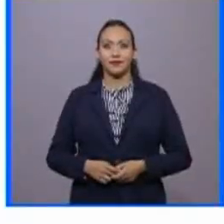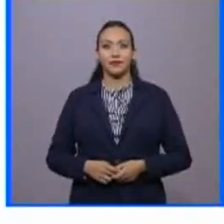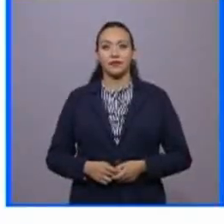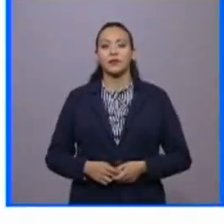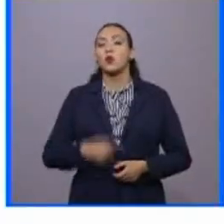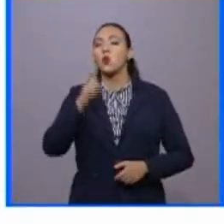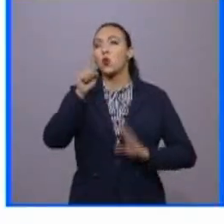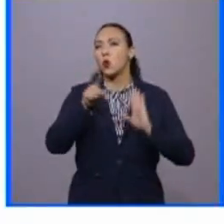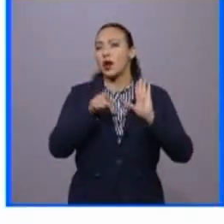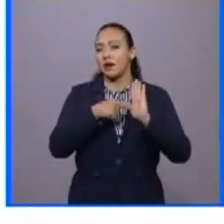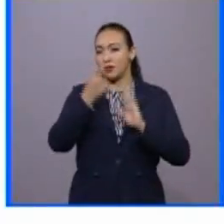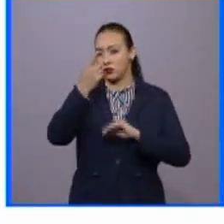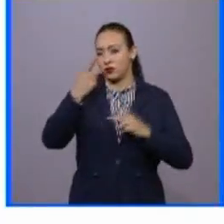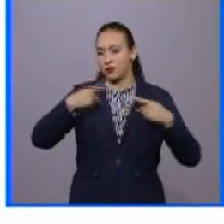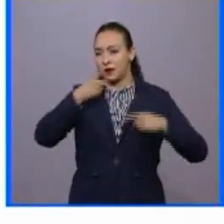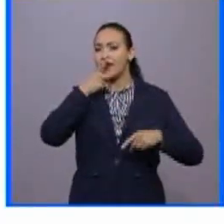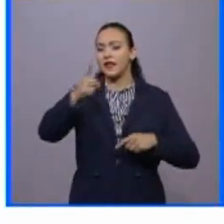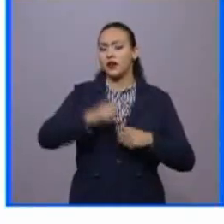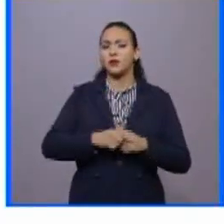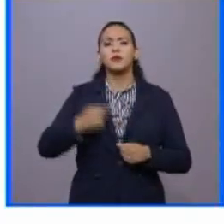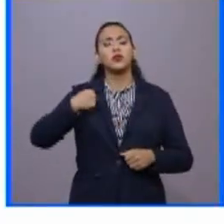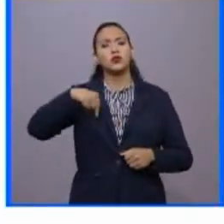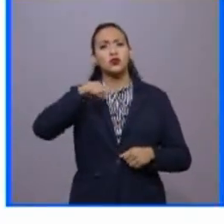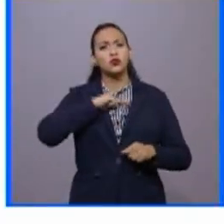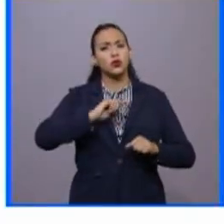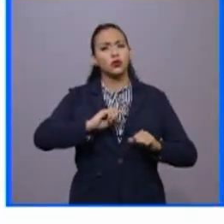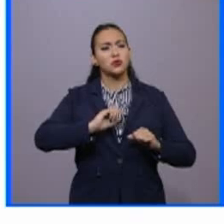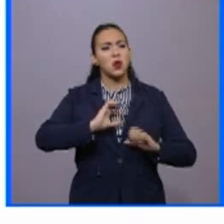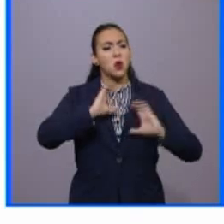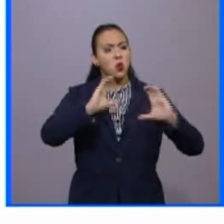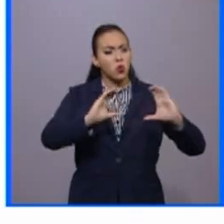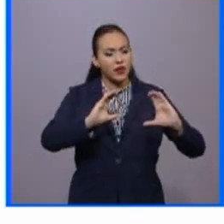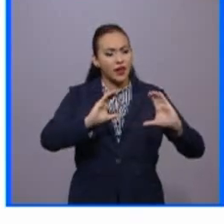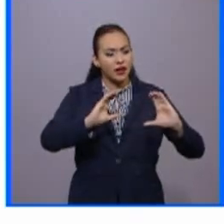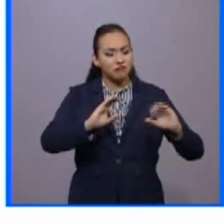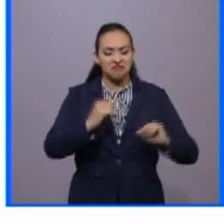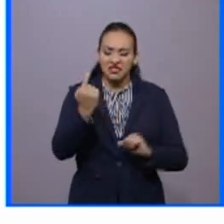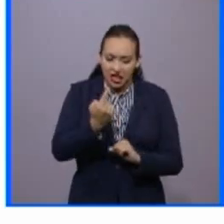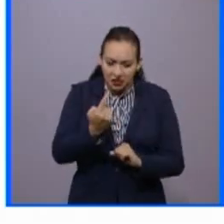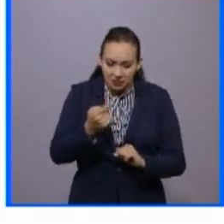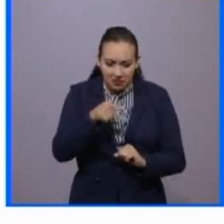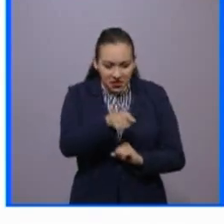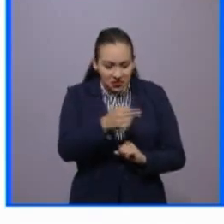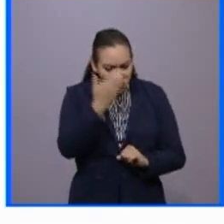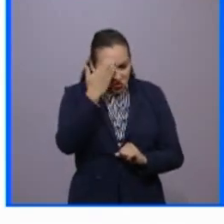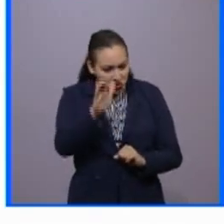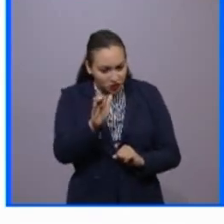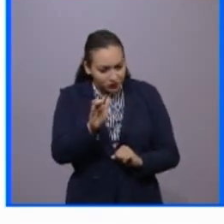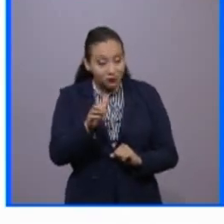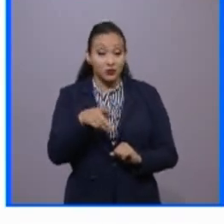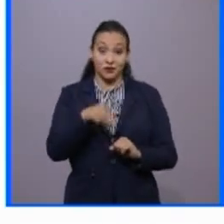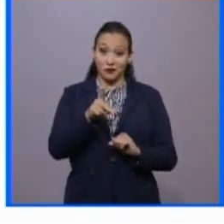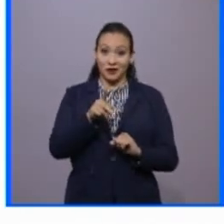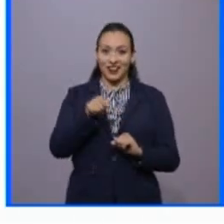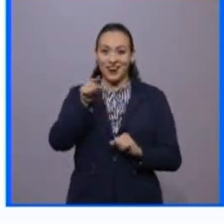Alguien dijo alguna vez que no podemos cuidar lo que no conocemos, y creo que el arte hace justo eso, nos ayuda a conocer mejor el mundo